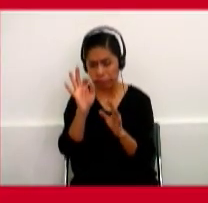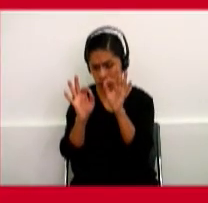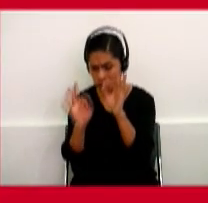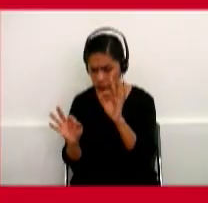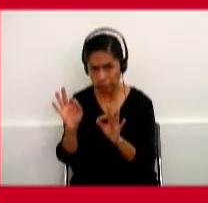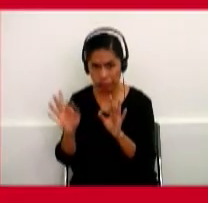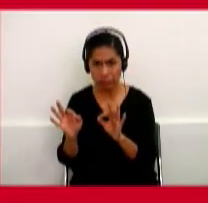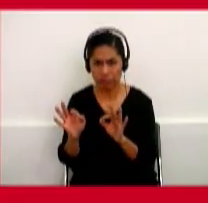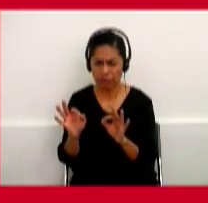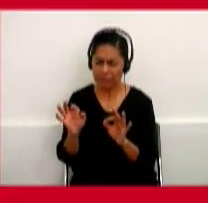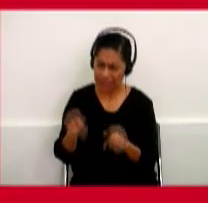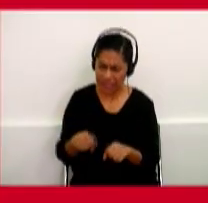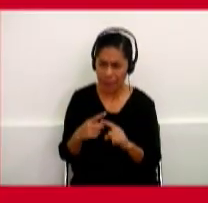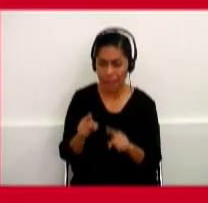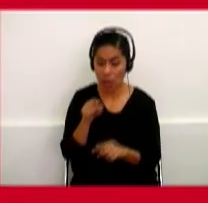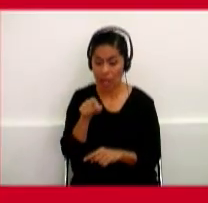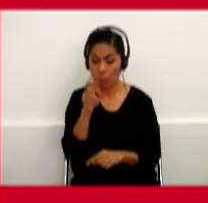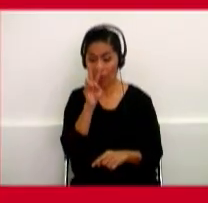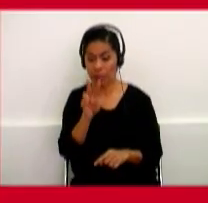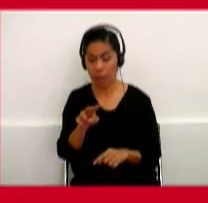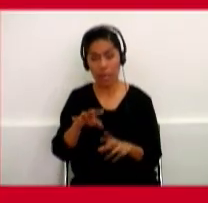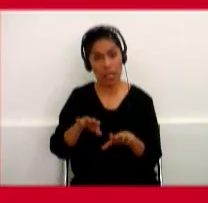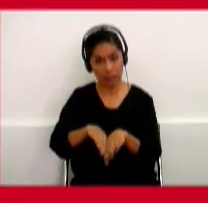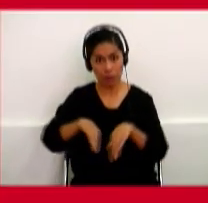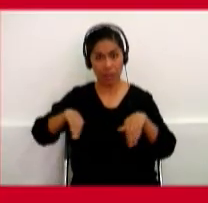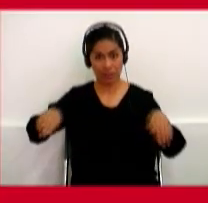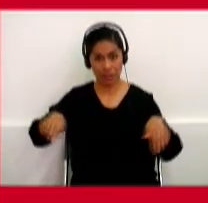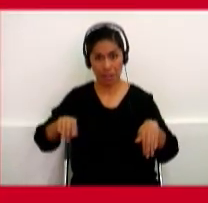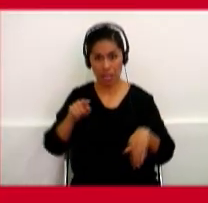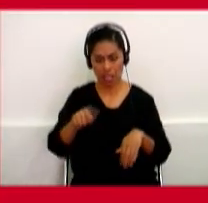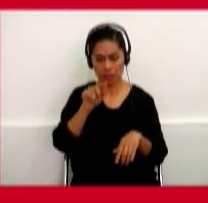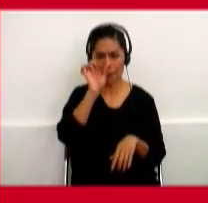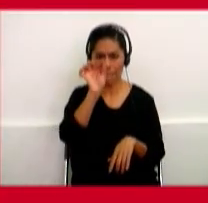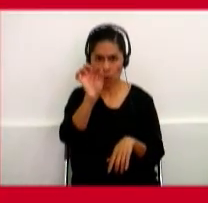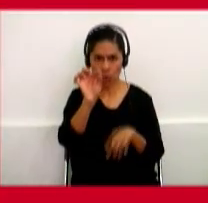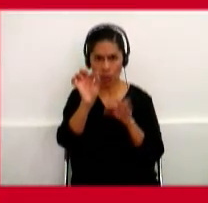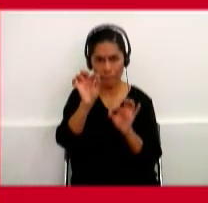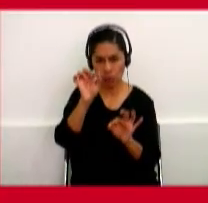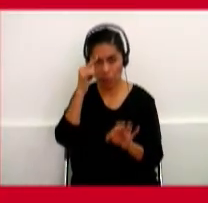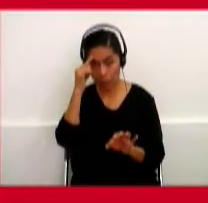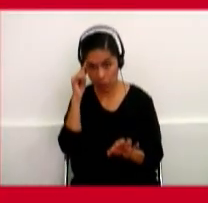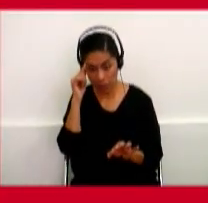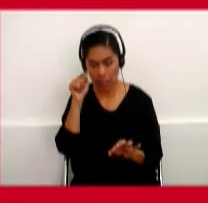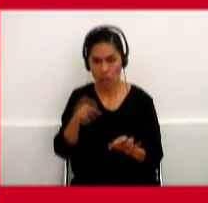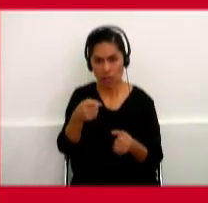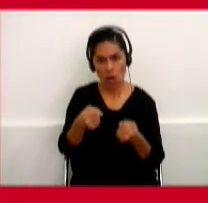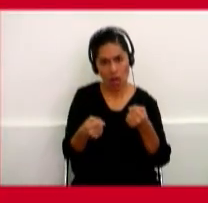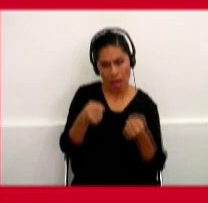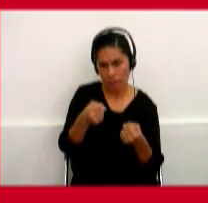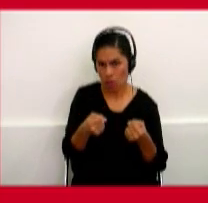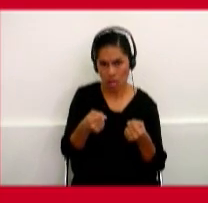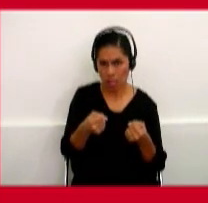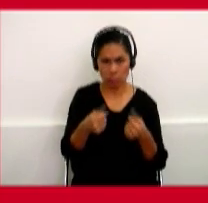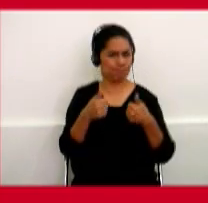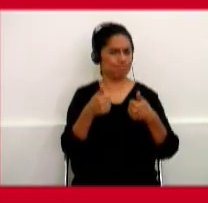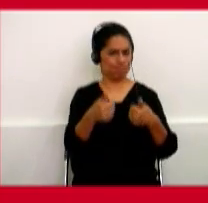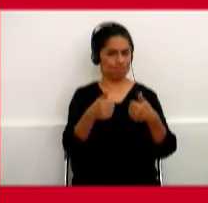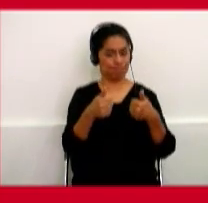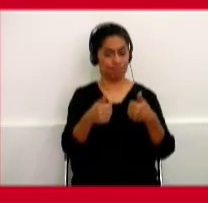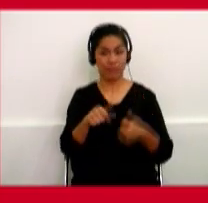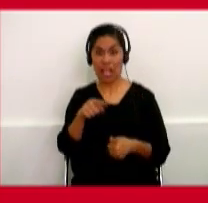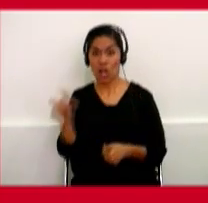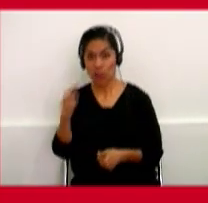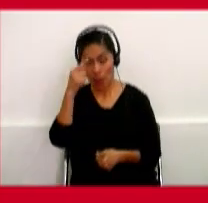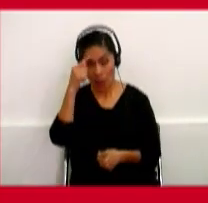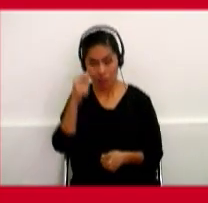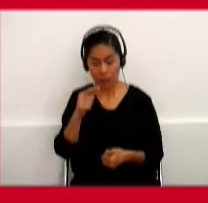nos ayuda a ver que sí logra separar en su mayoría los puntos negros, que son los camiones que no iban a fallar, de los puntos blancos,